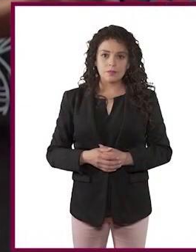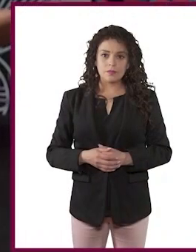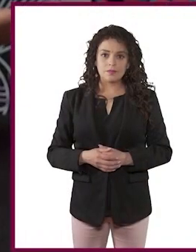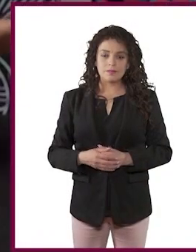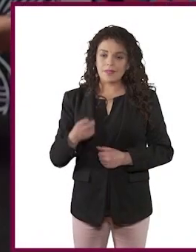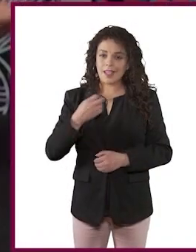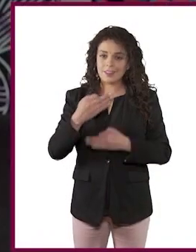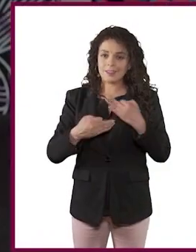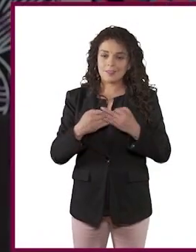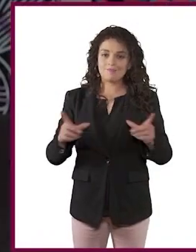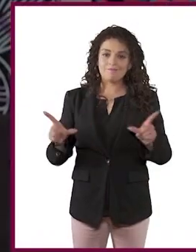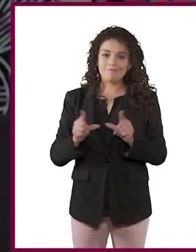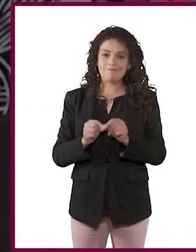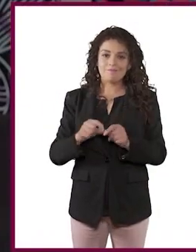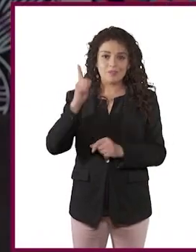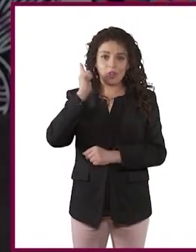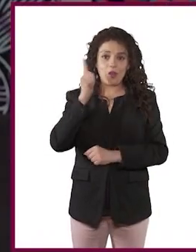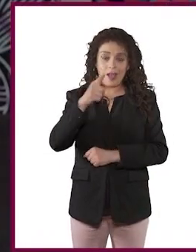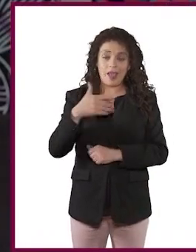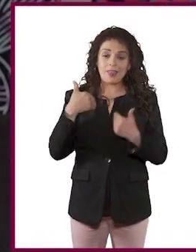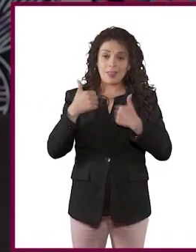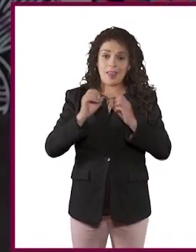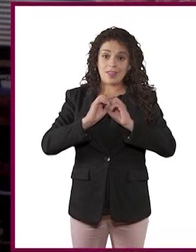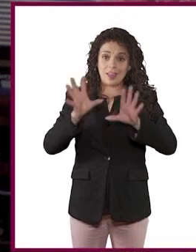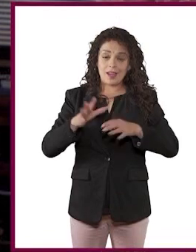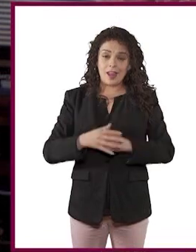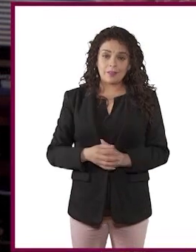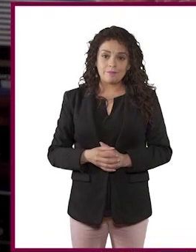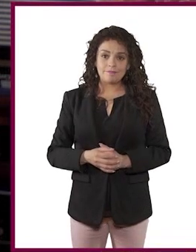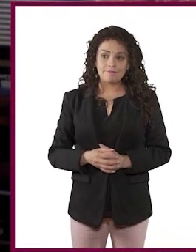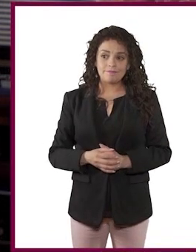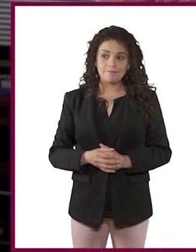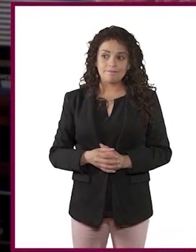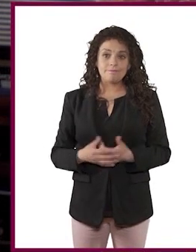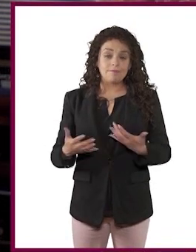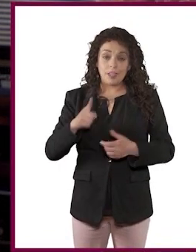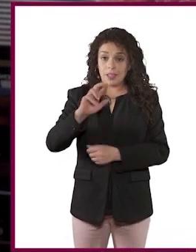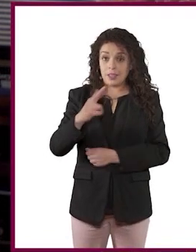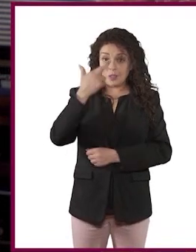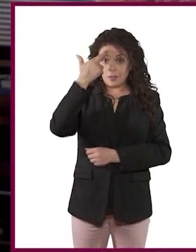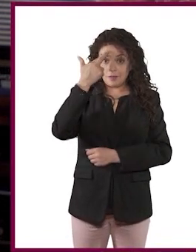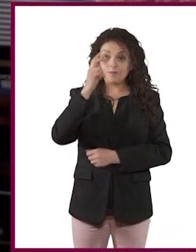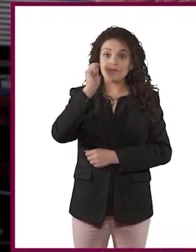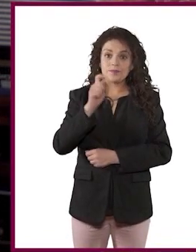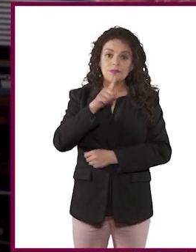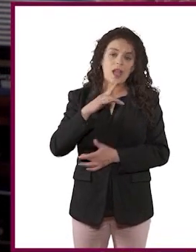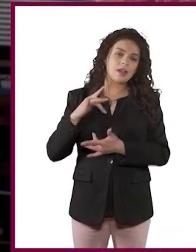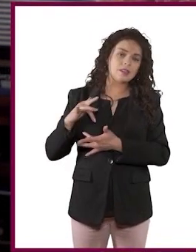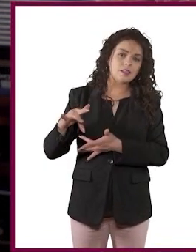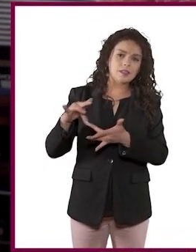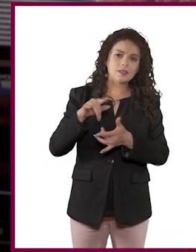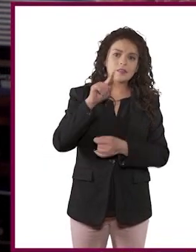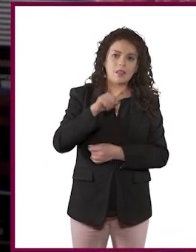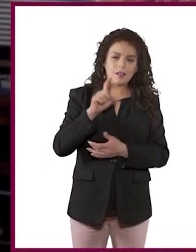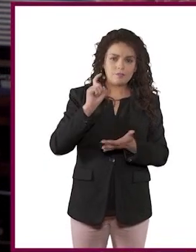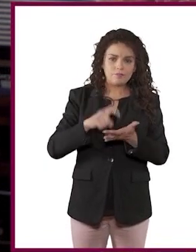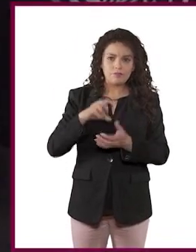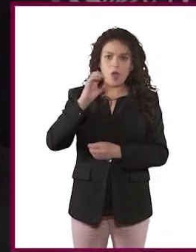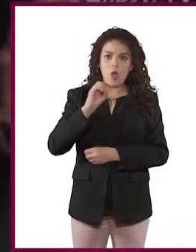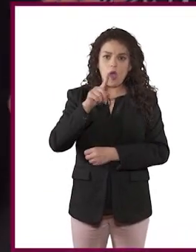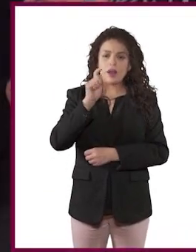Ha sido todo por hoy. Espero que haya quedado claro. Recuerda entrar a nuestras redes sociales y página de